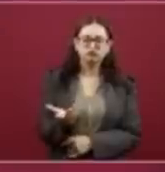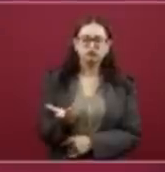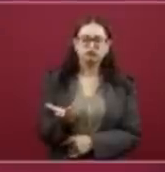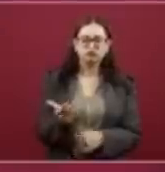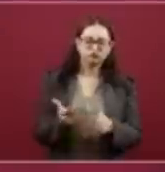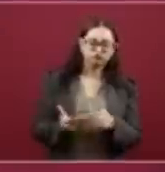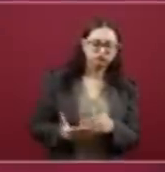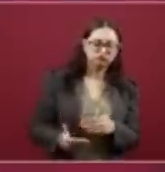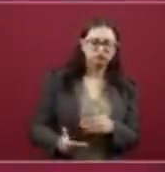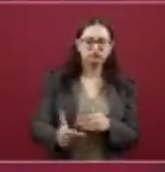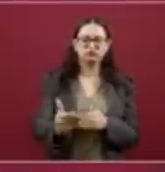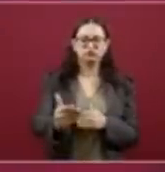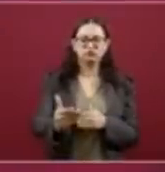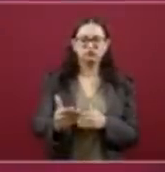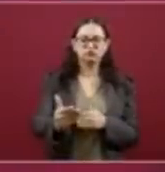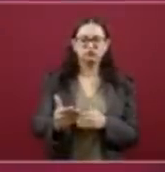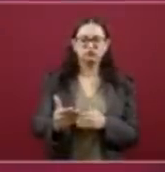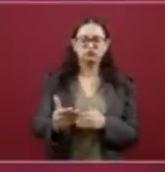nuestra